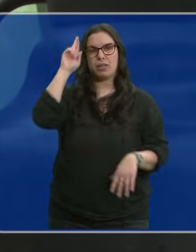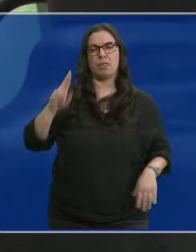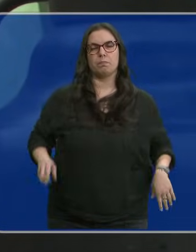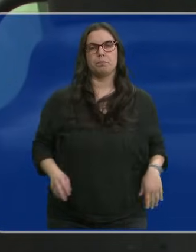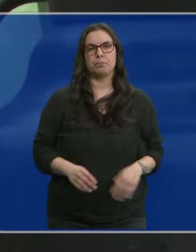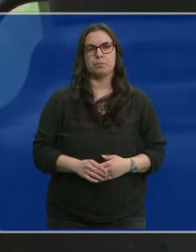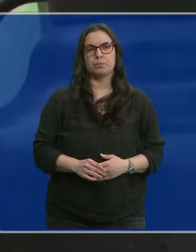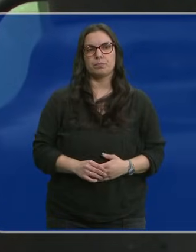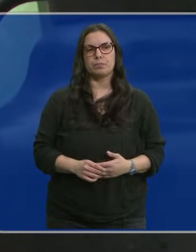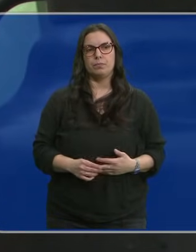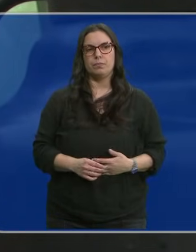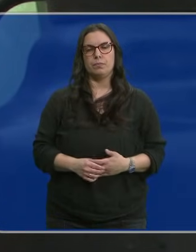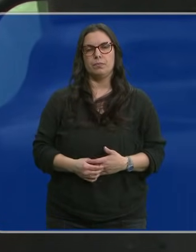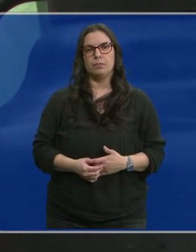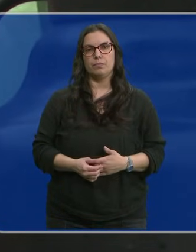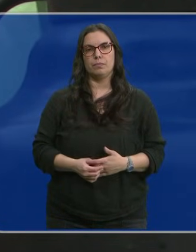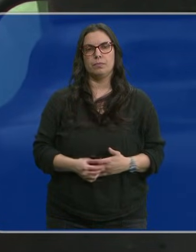España.